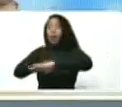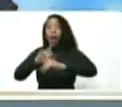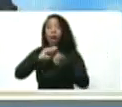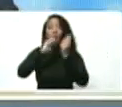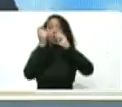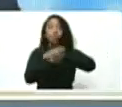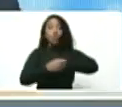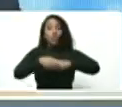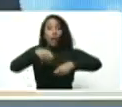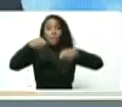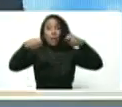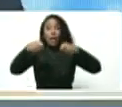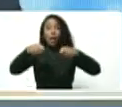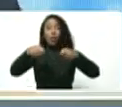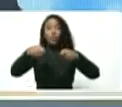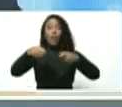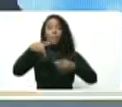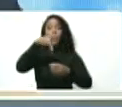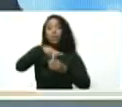mercado petrolero.